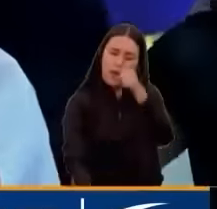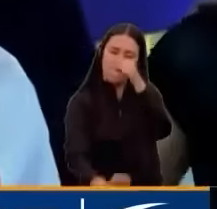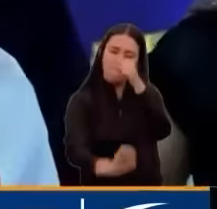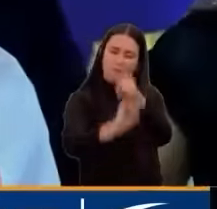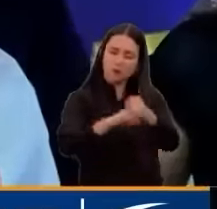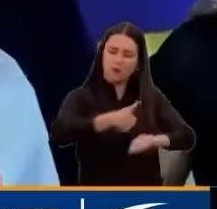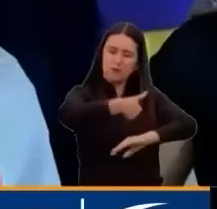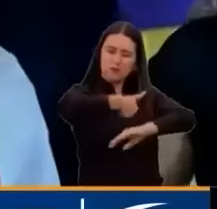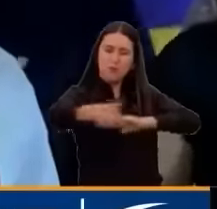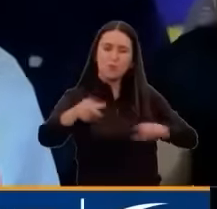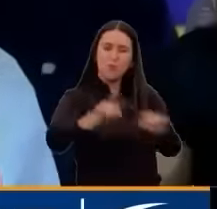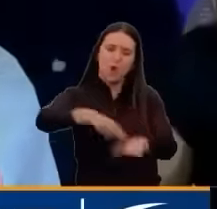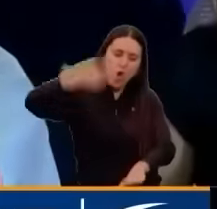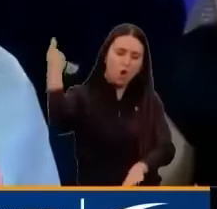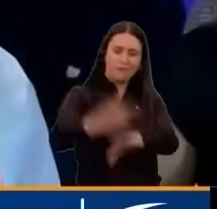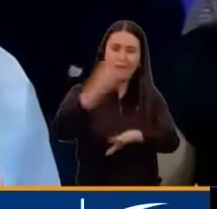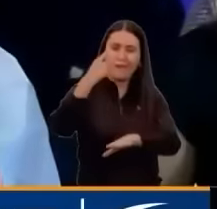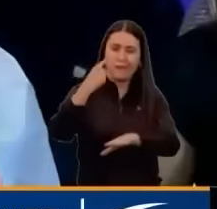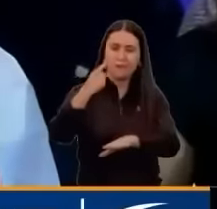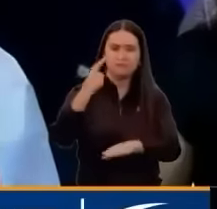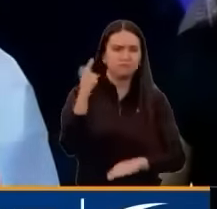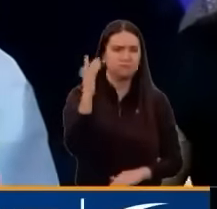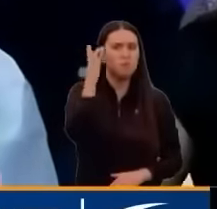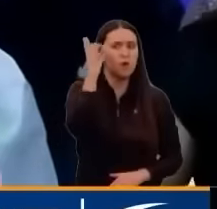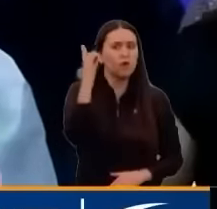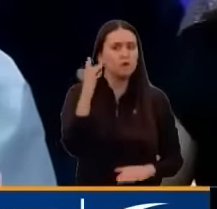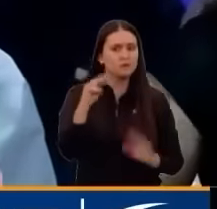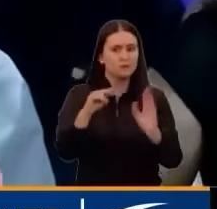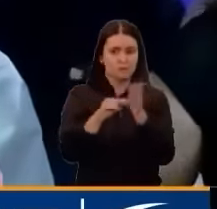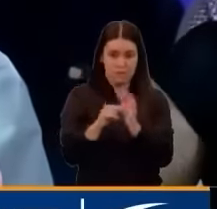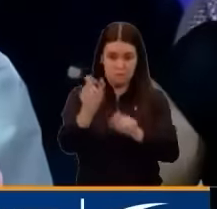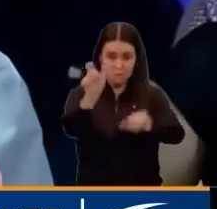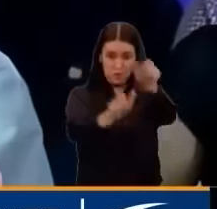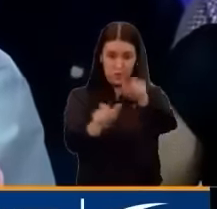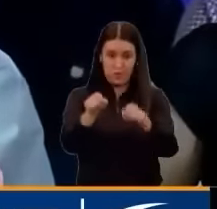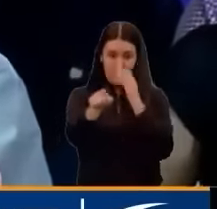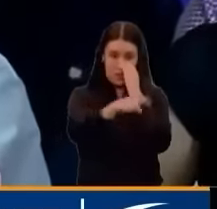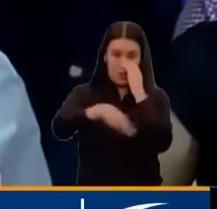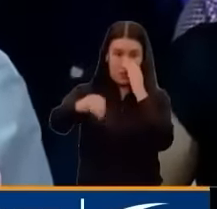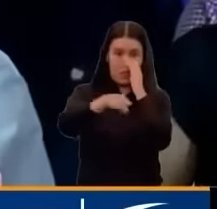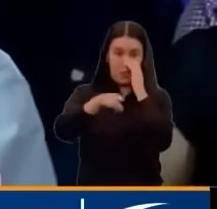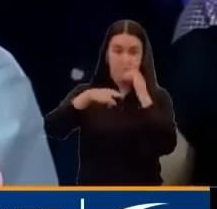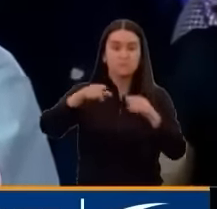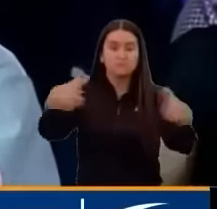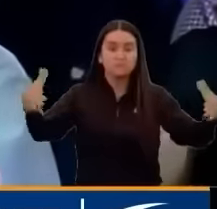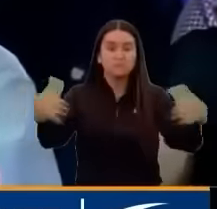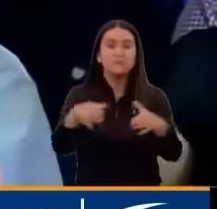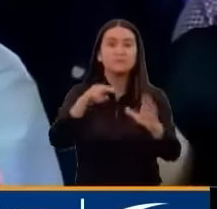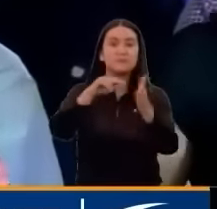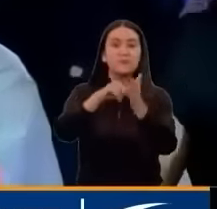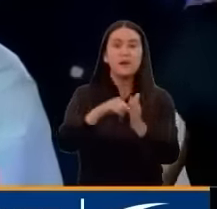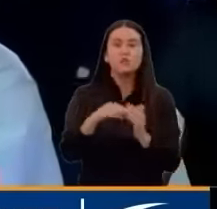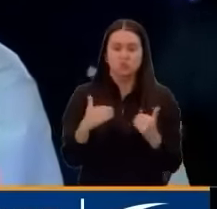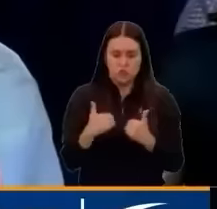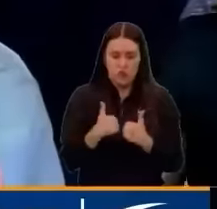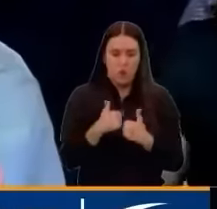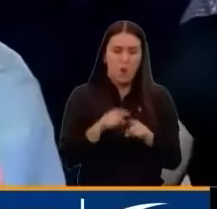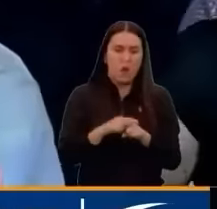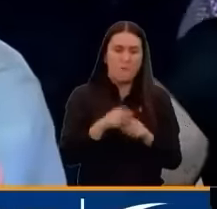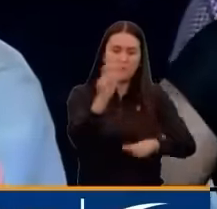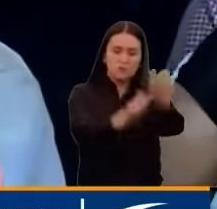y ordenó, entonces no es el pueblo el que se va arrodillado hacia su casa